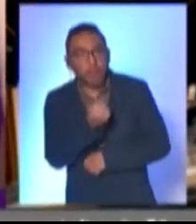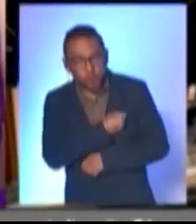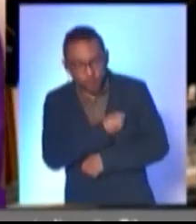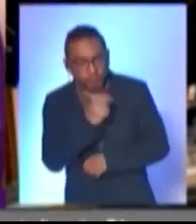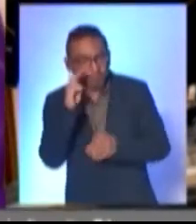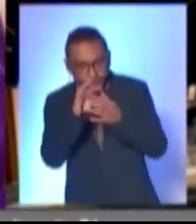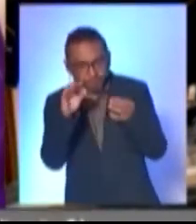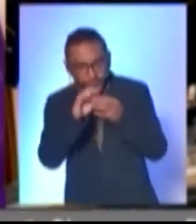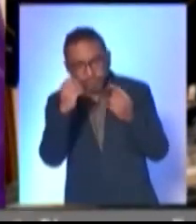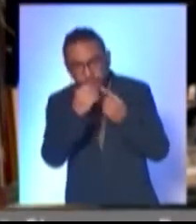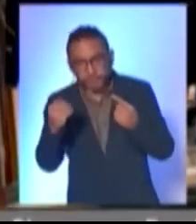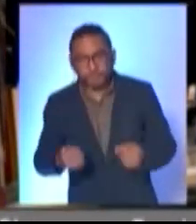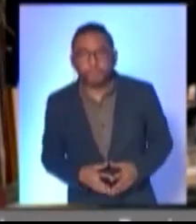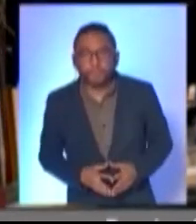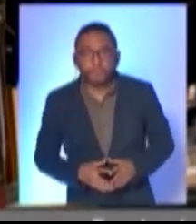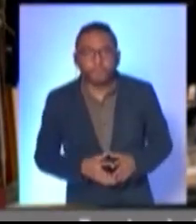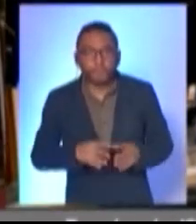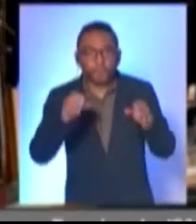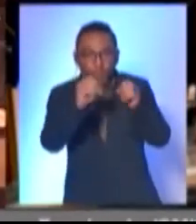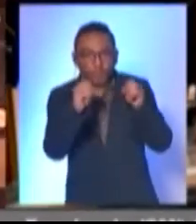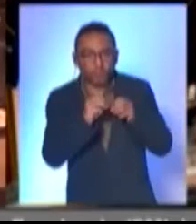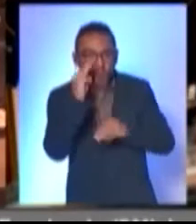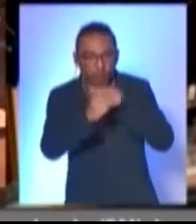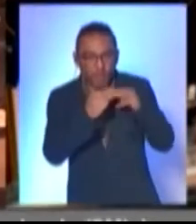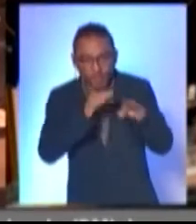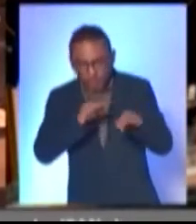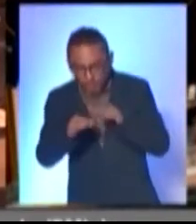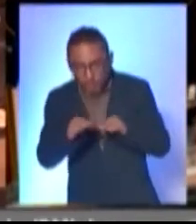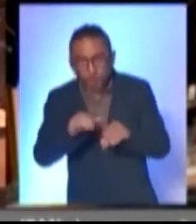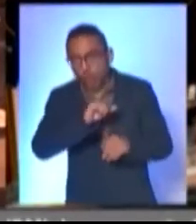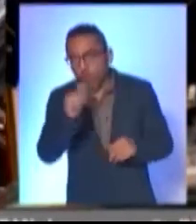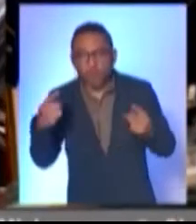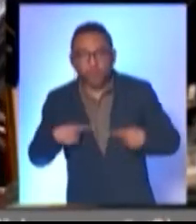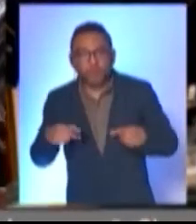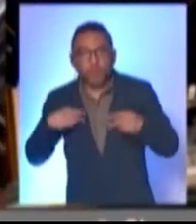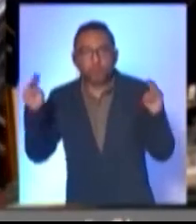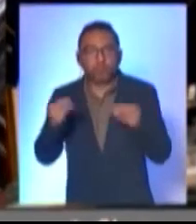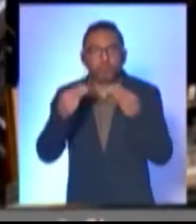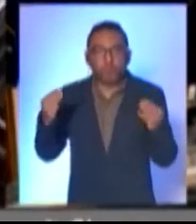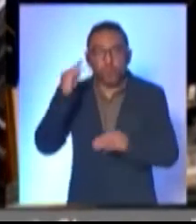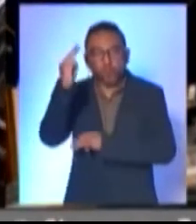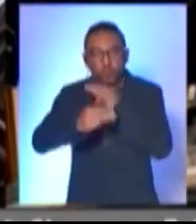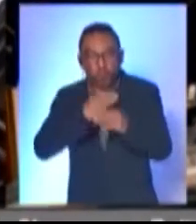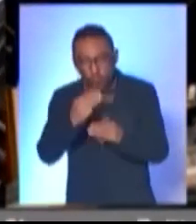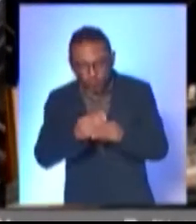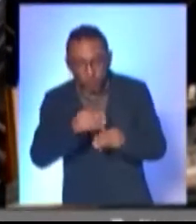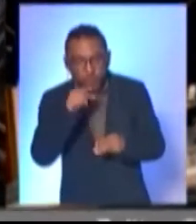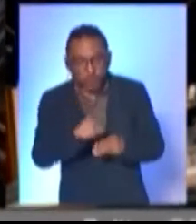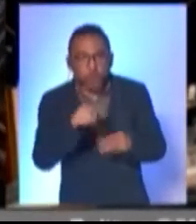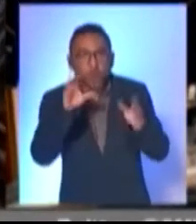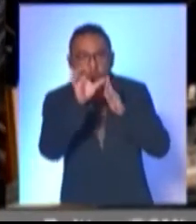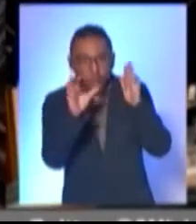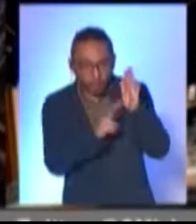tenemos, todos los detalles. La Organización Mundial del Trabajo, en conjunto con músicos de todo el mundo, lanzan la convocatoria Música contra